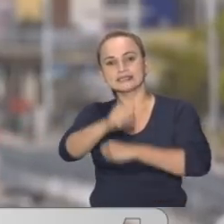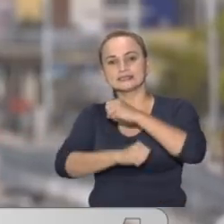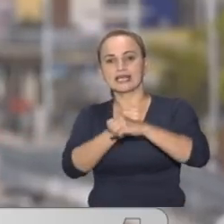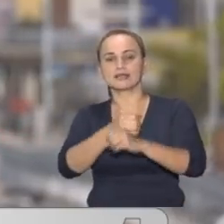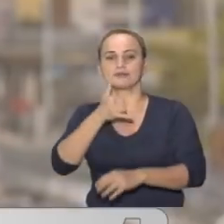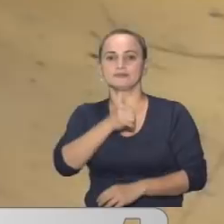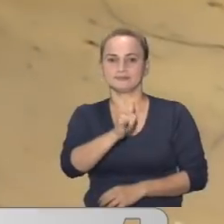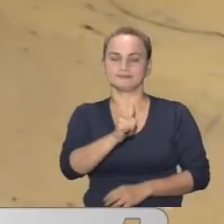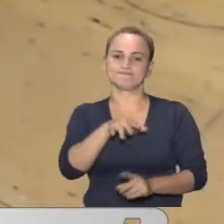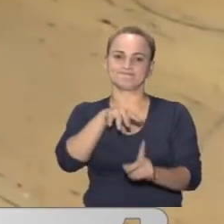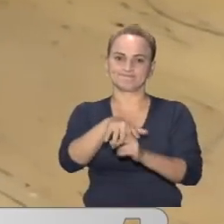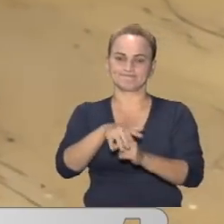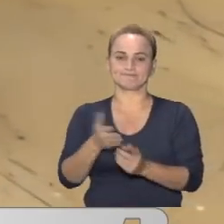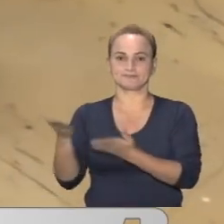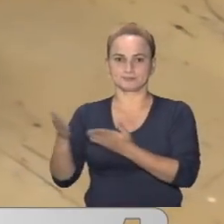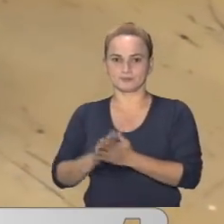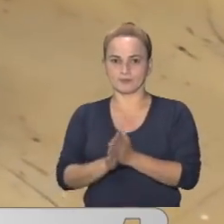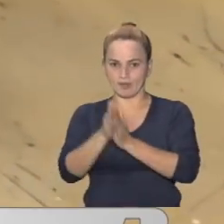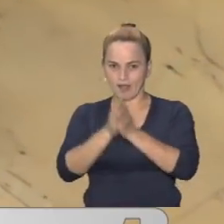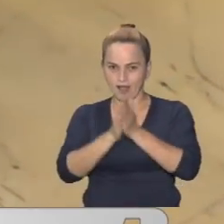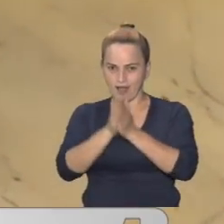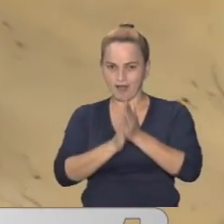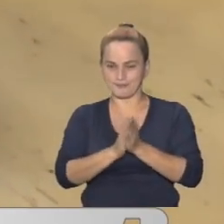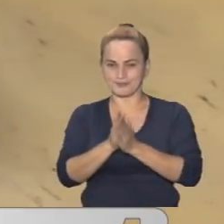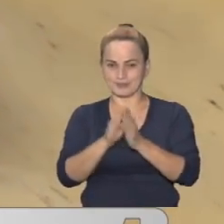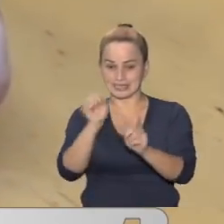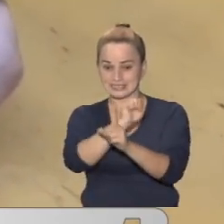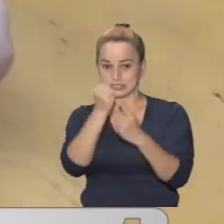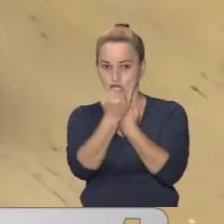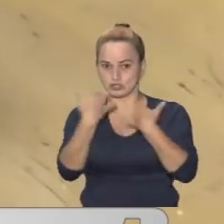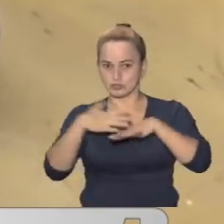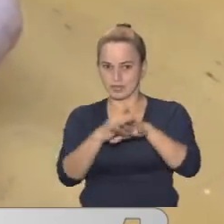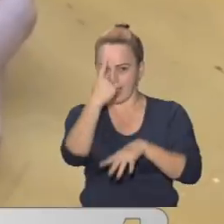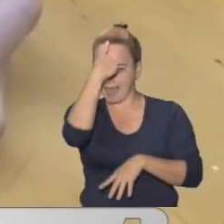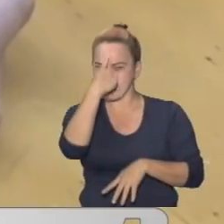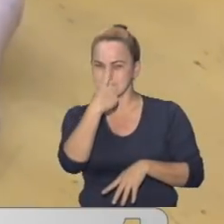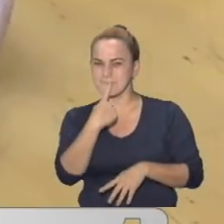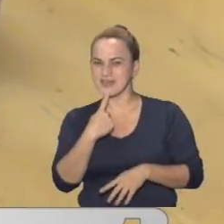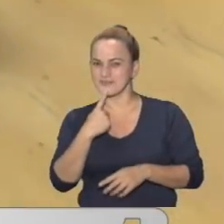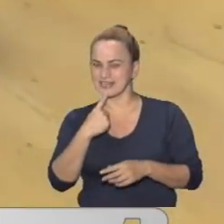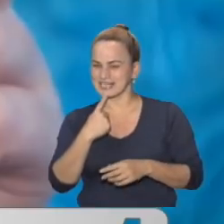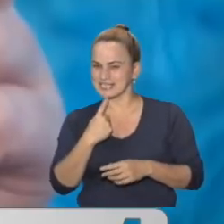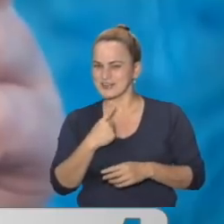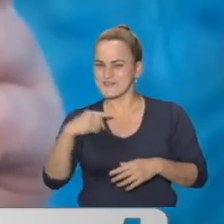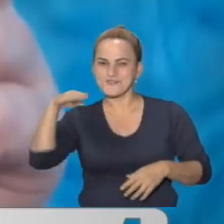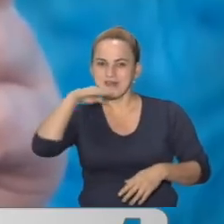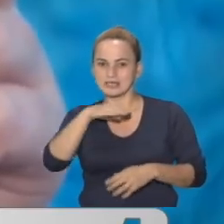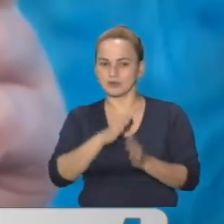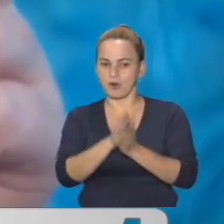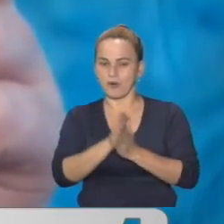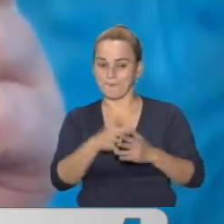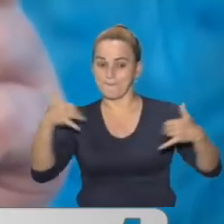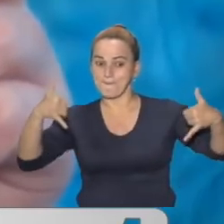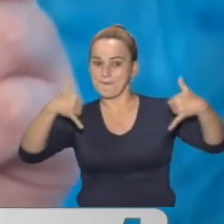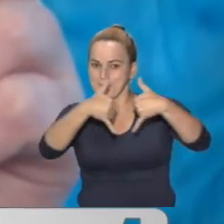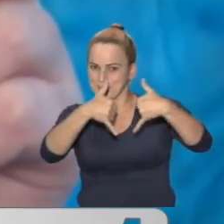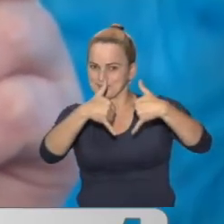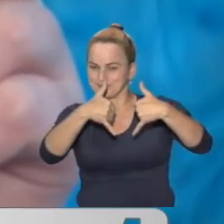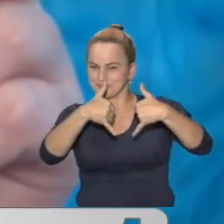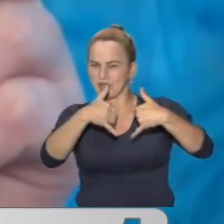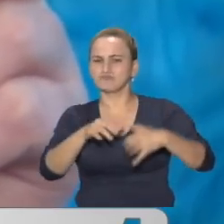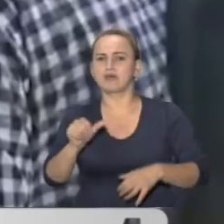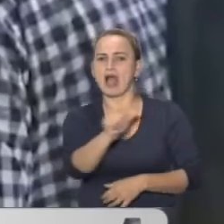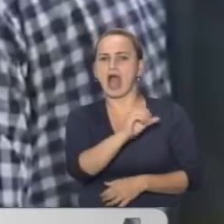años. Usando un perfil de una mujer falso en redes sociales, un hombre habría contactado y abusado sexualmente de